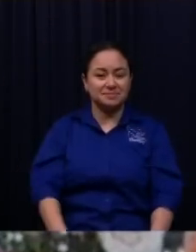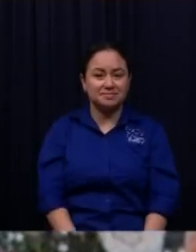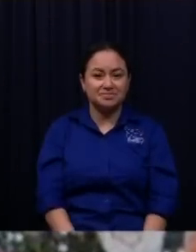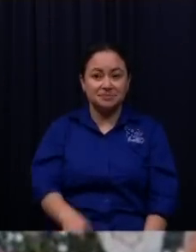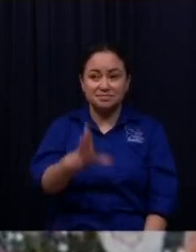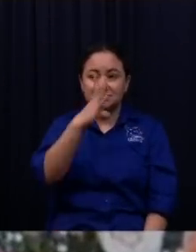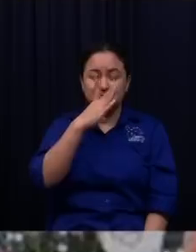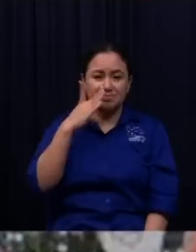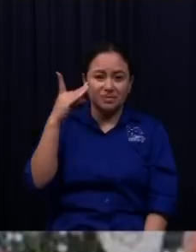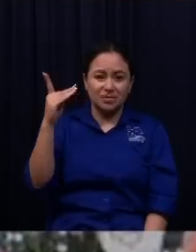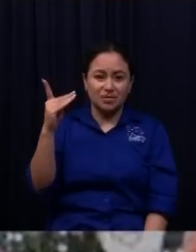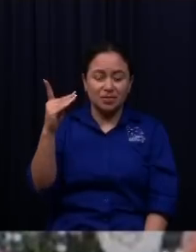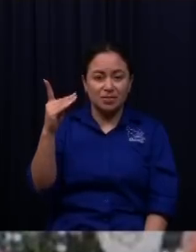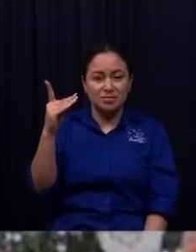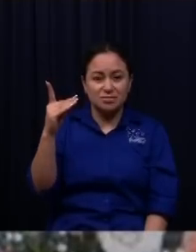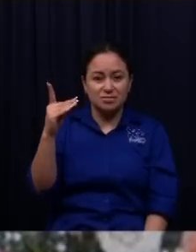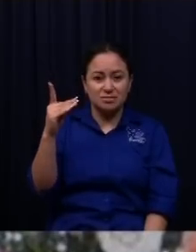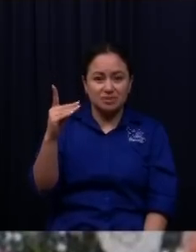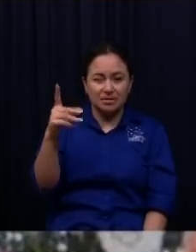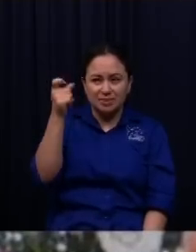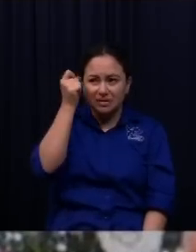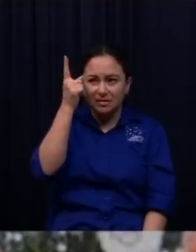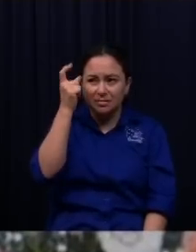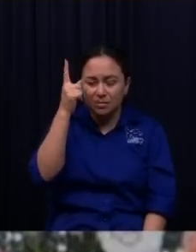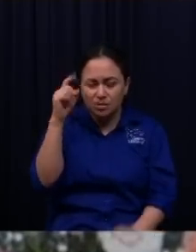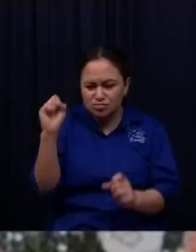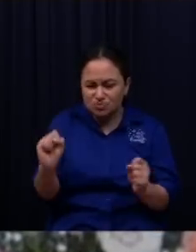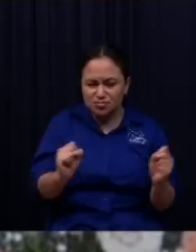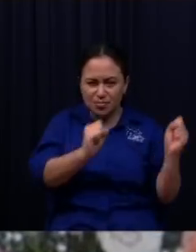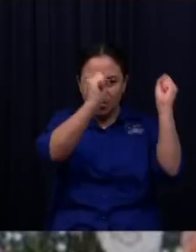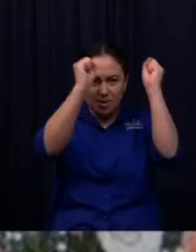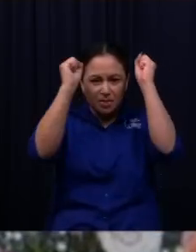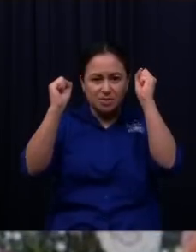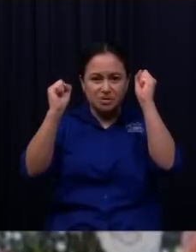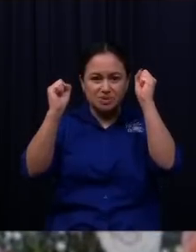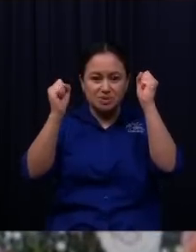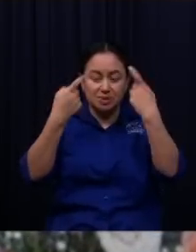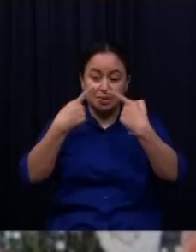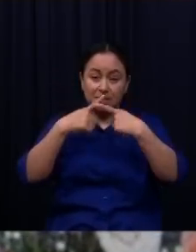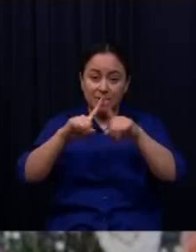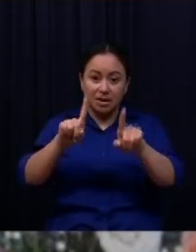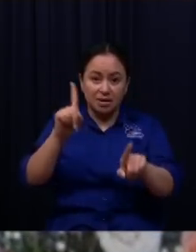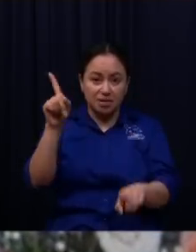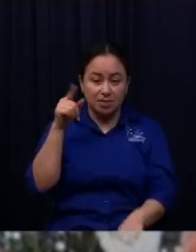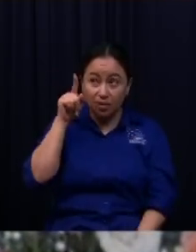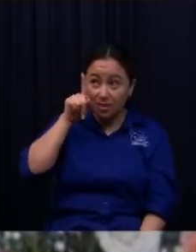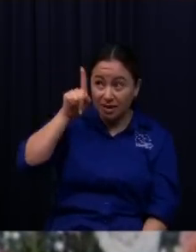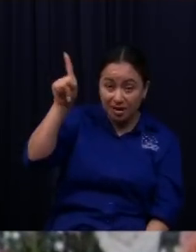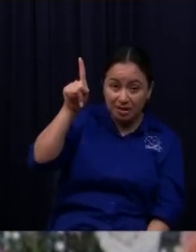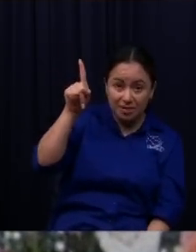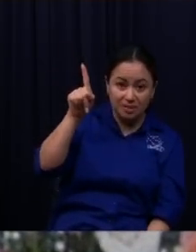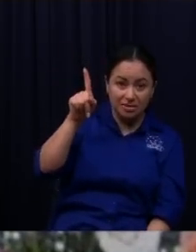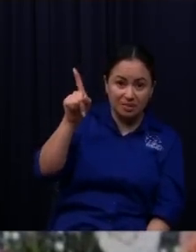es poderoso en la fuerza del entendimiento, pero no desprecia a nadie.